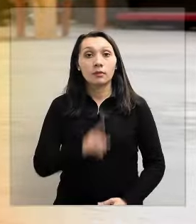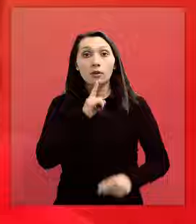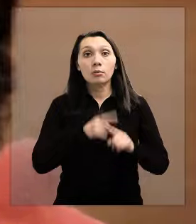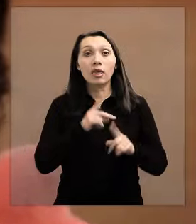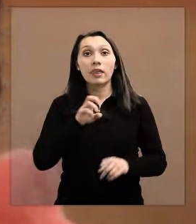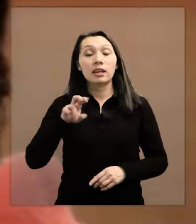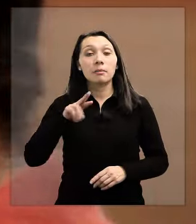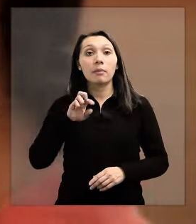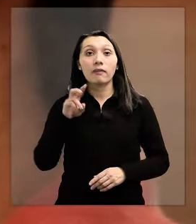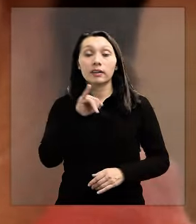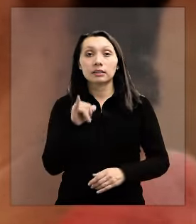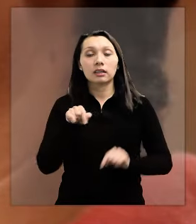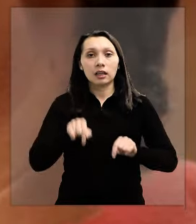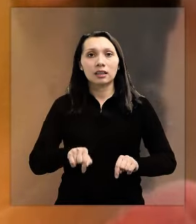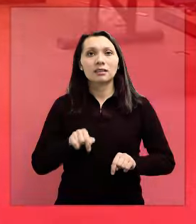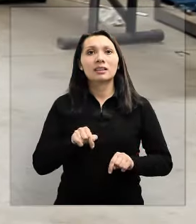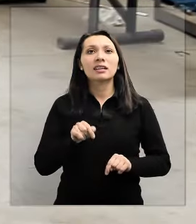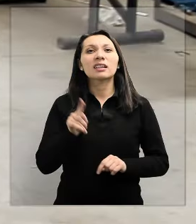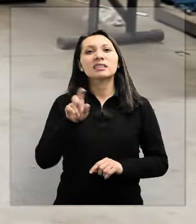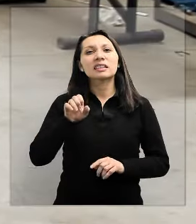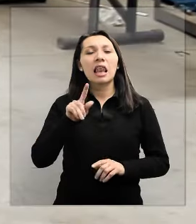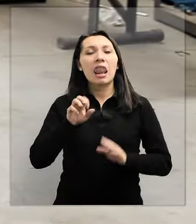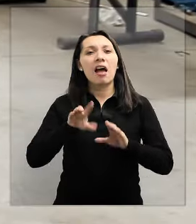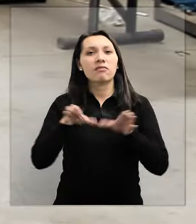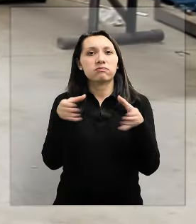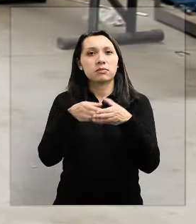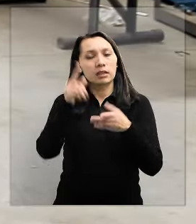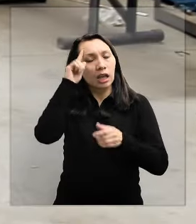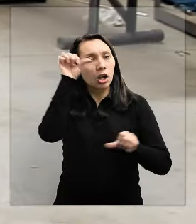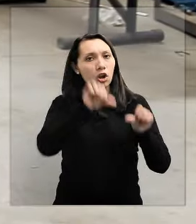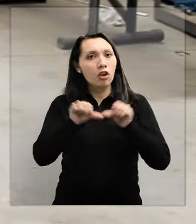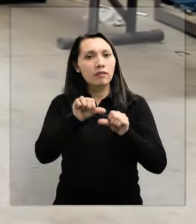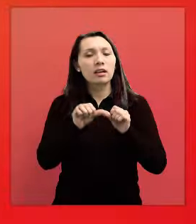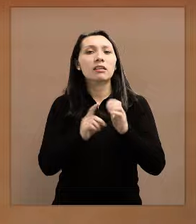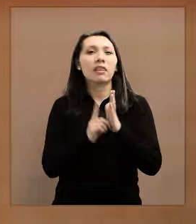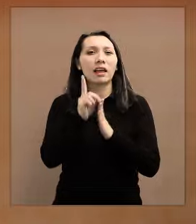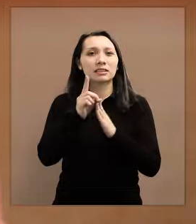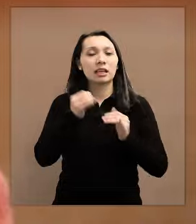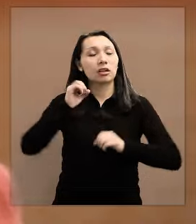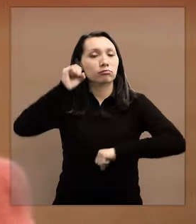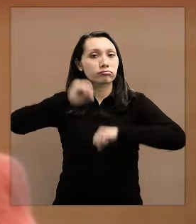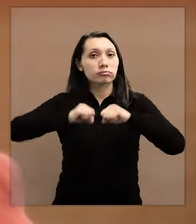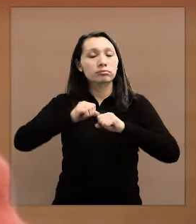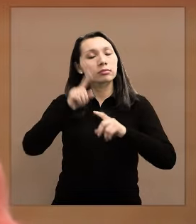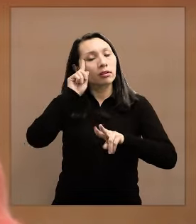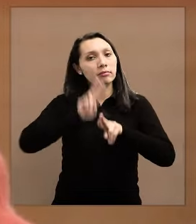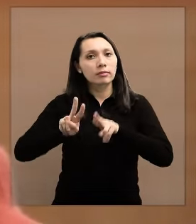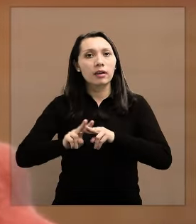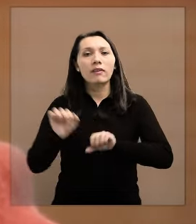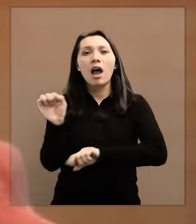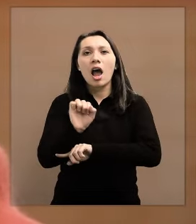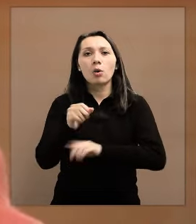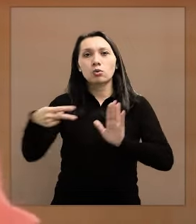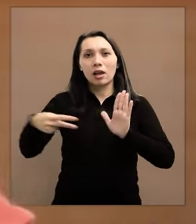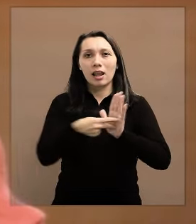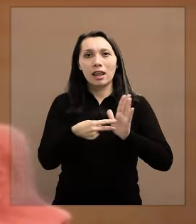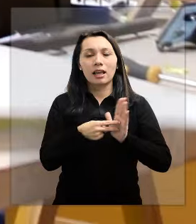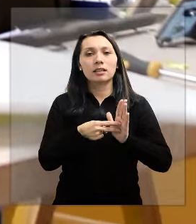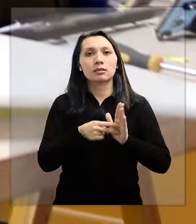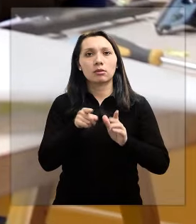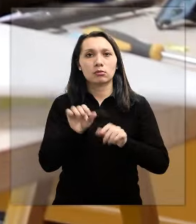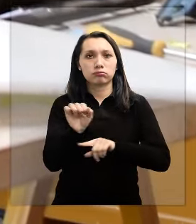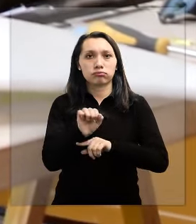nombre es Daniel Pavés. Acá estamos en CIGLAB, que es el Centro para la Innovación y Desarrollo de la Industria, que es donde fabricamos los vehículos eléctricos de Bose